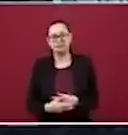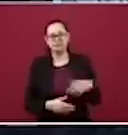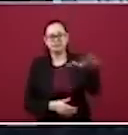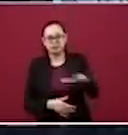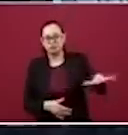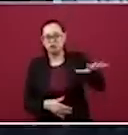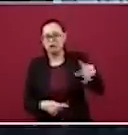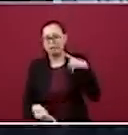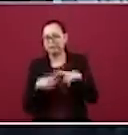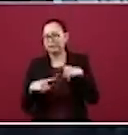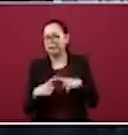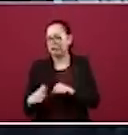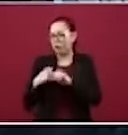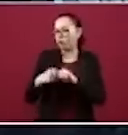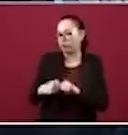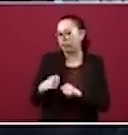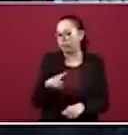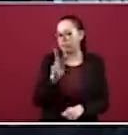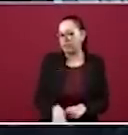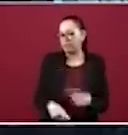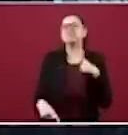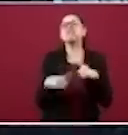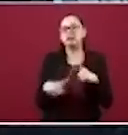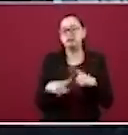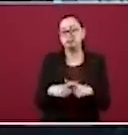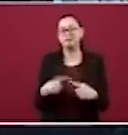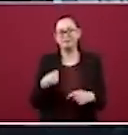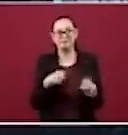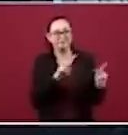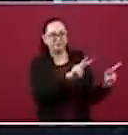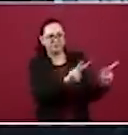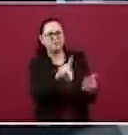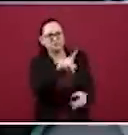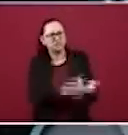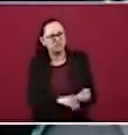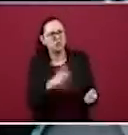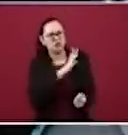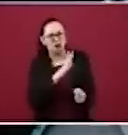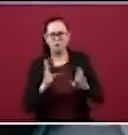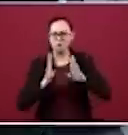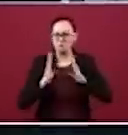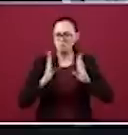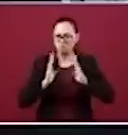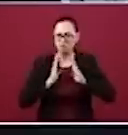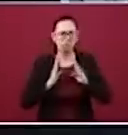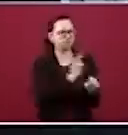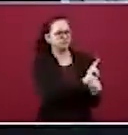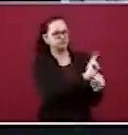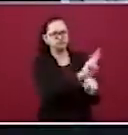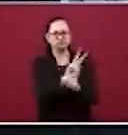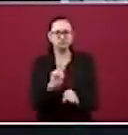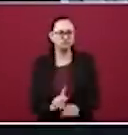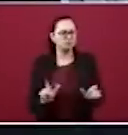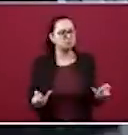zonas? Porque también vimos que había una alta presencia del ejército en constantes operativos, por